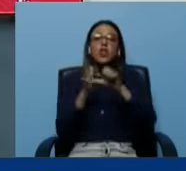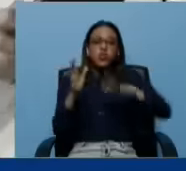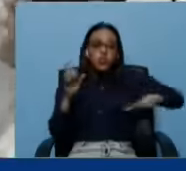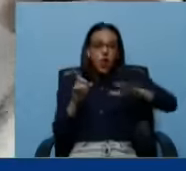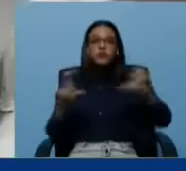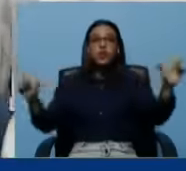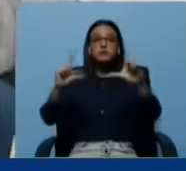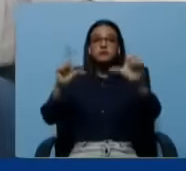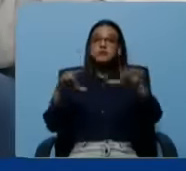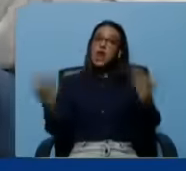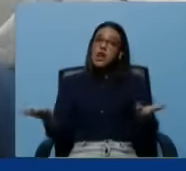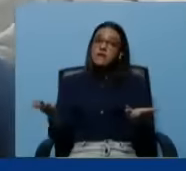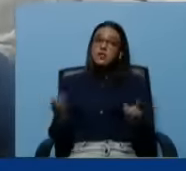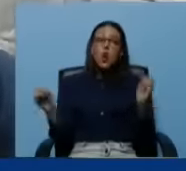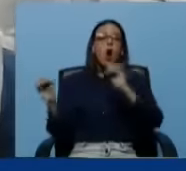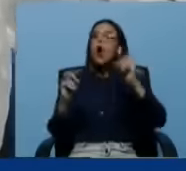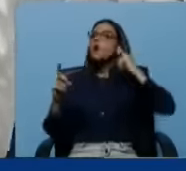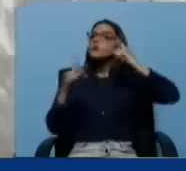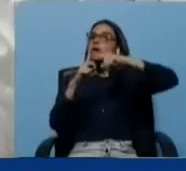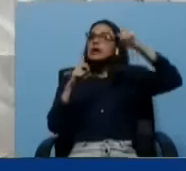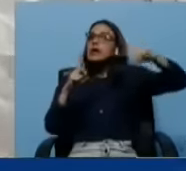y la radio.